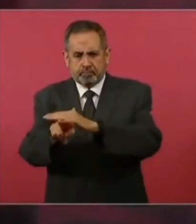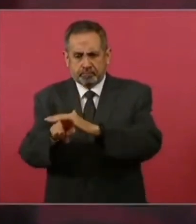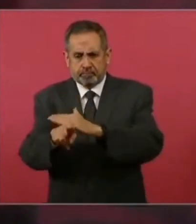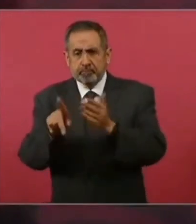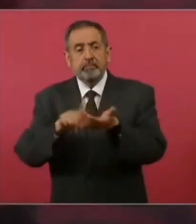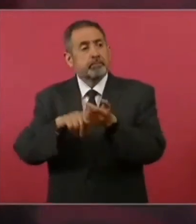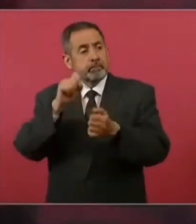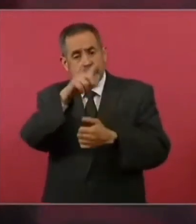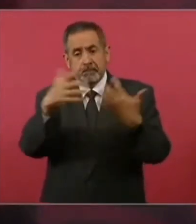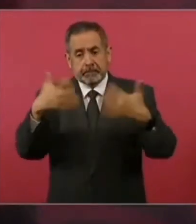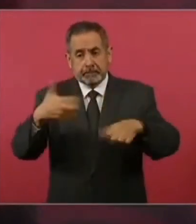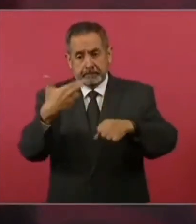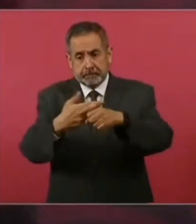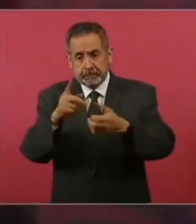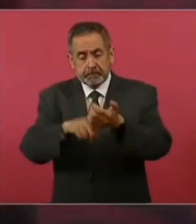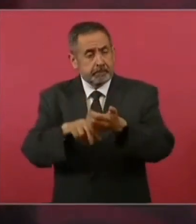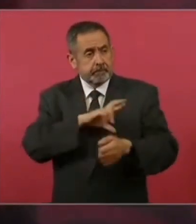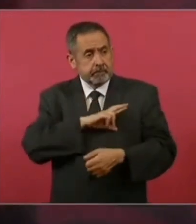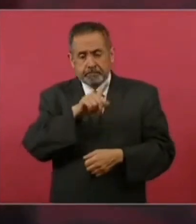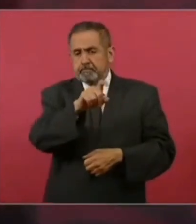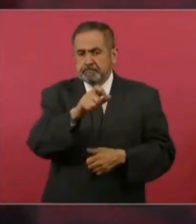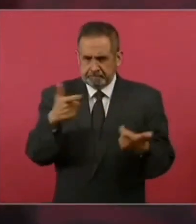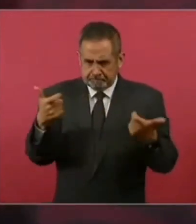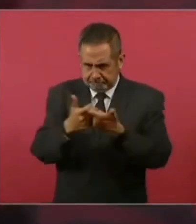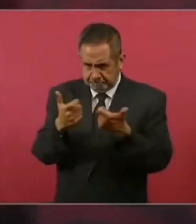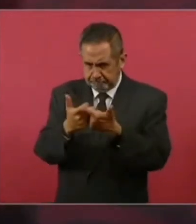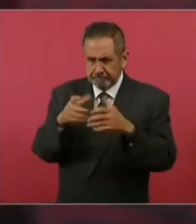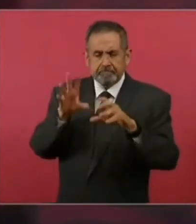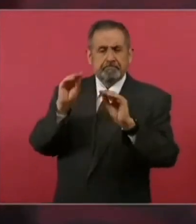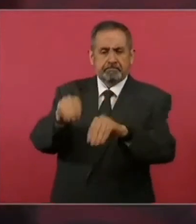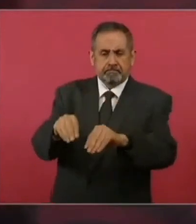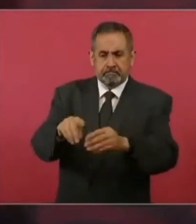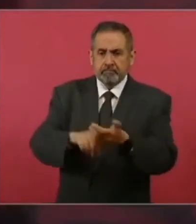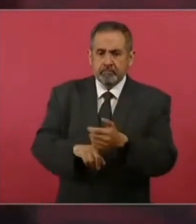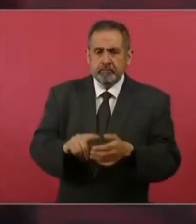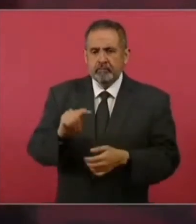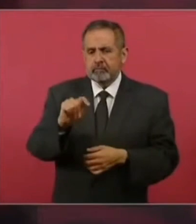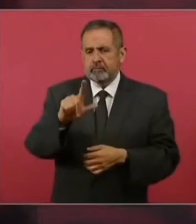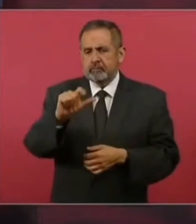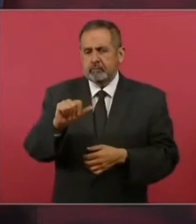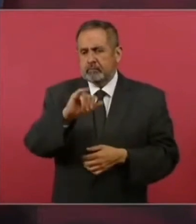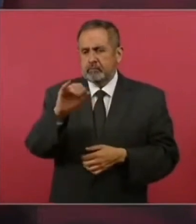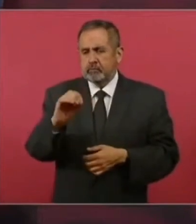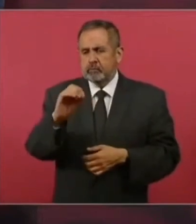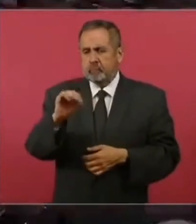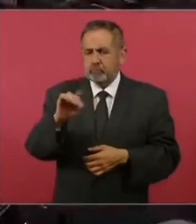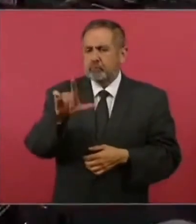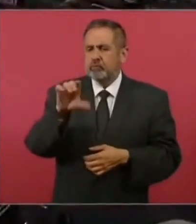empresarios del sector privado. Trajo Mulco